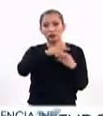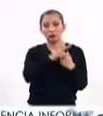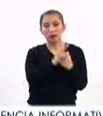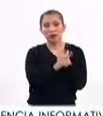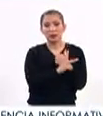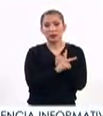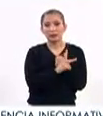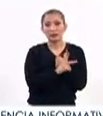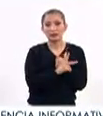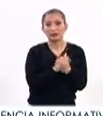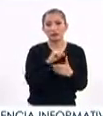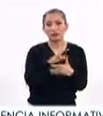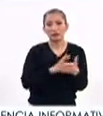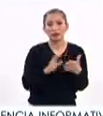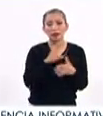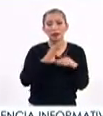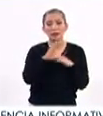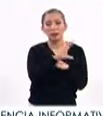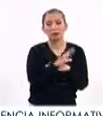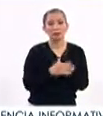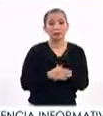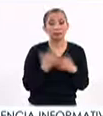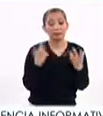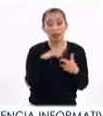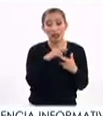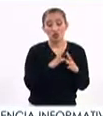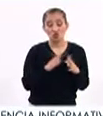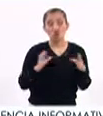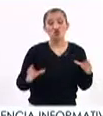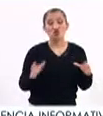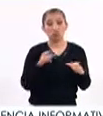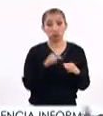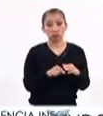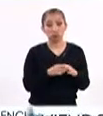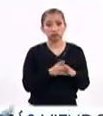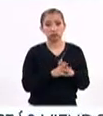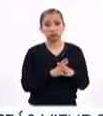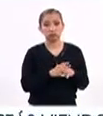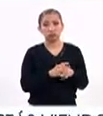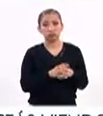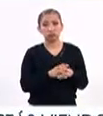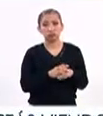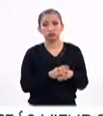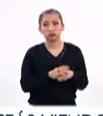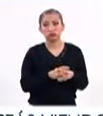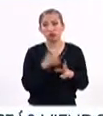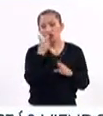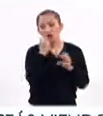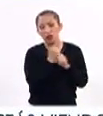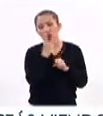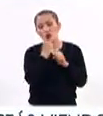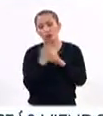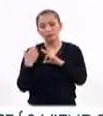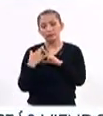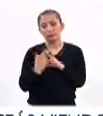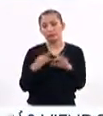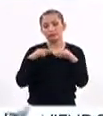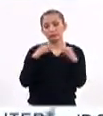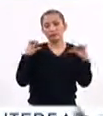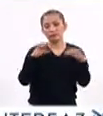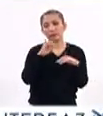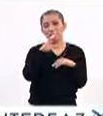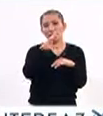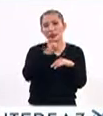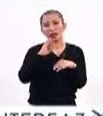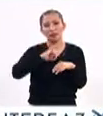países de Centroamérica, Sudamérica y el Caribe. Así que es una región importante y que, bueno, cada 2 años se celebra la Cumbre